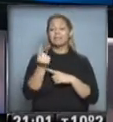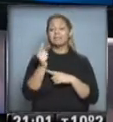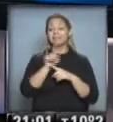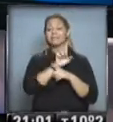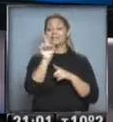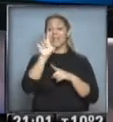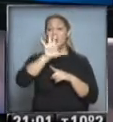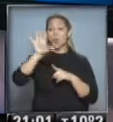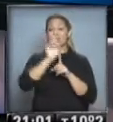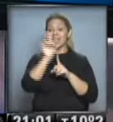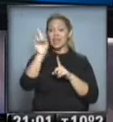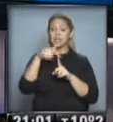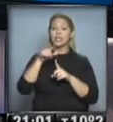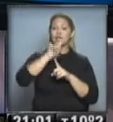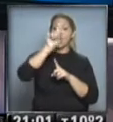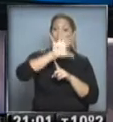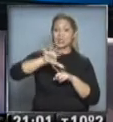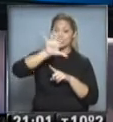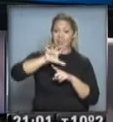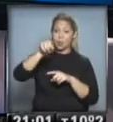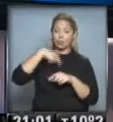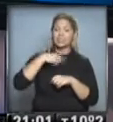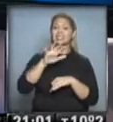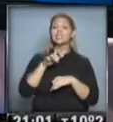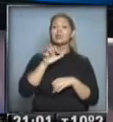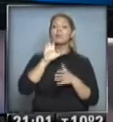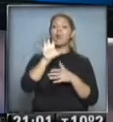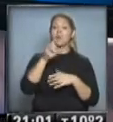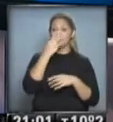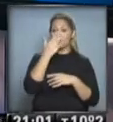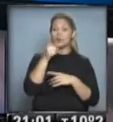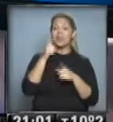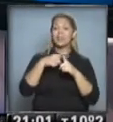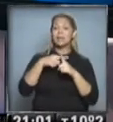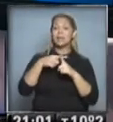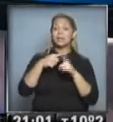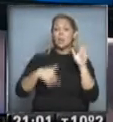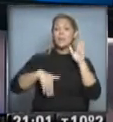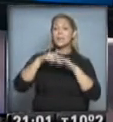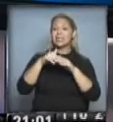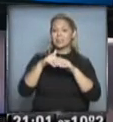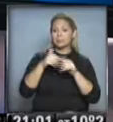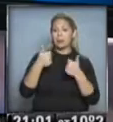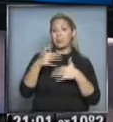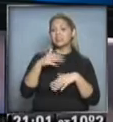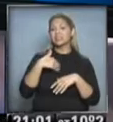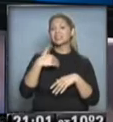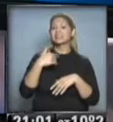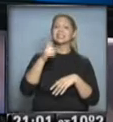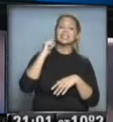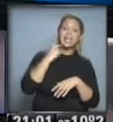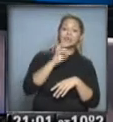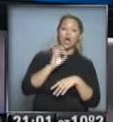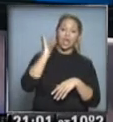tiempo al este de buenos aires norte también sur del litoral y provincia de córdoba h con temperaturas máximas un poquito más elevadas que nos darán los